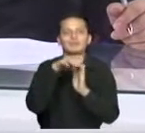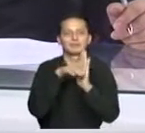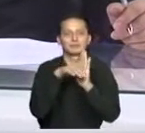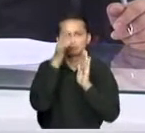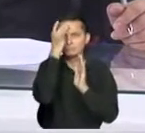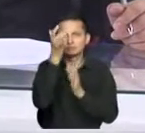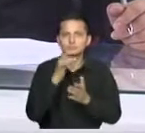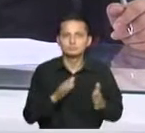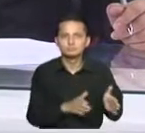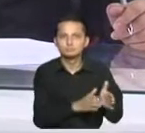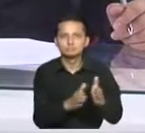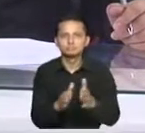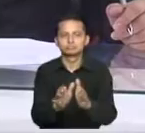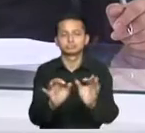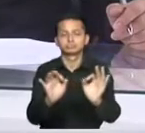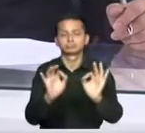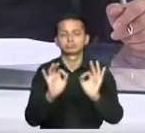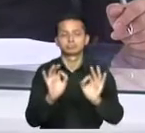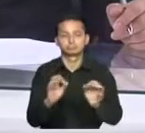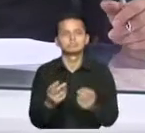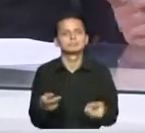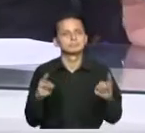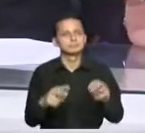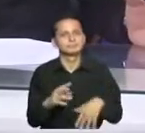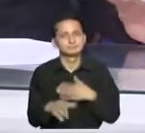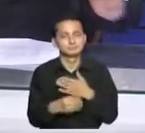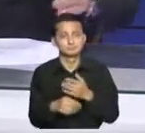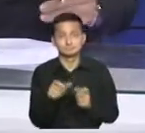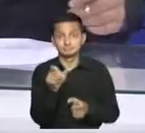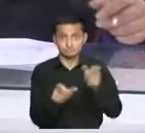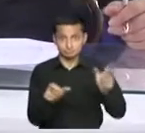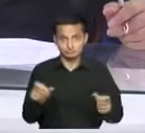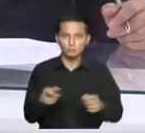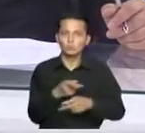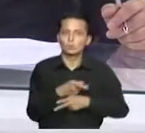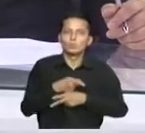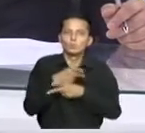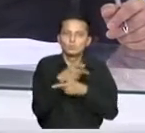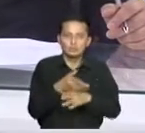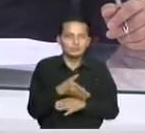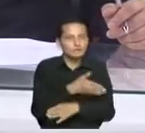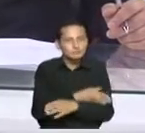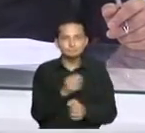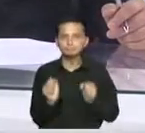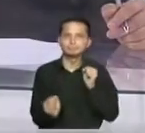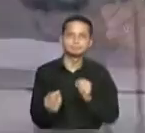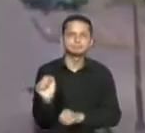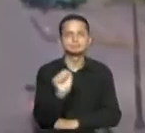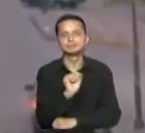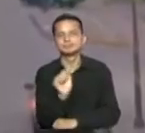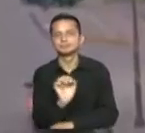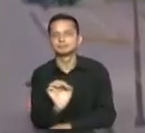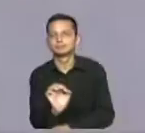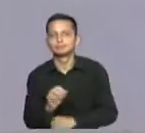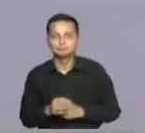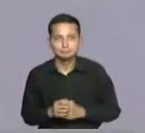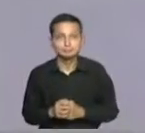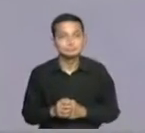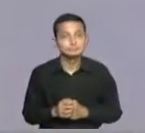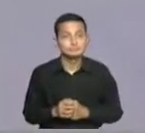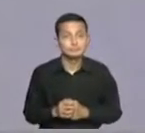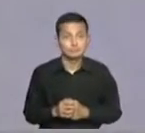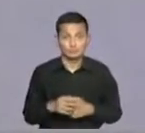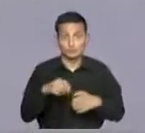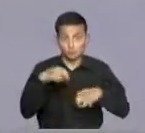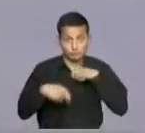carreteras se encuentran en óptimas condiciones, además porque la ciudadanía tomó precauciones en las vías. En este feriado los